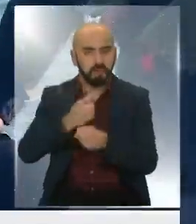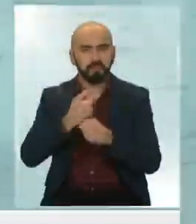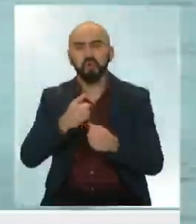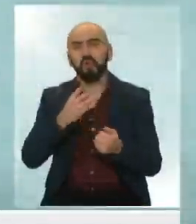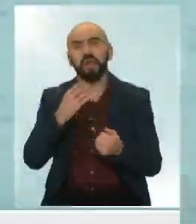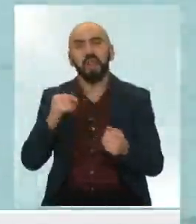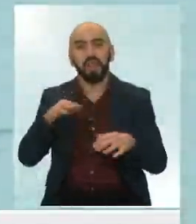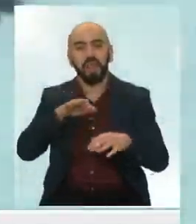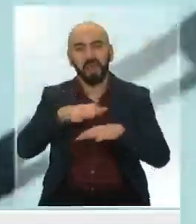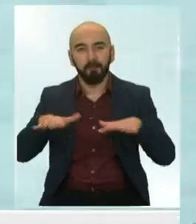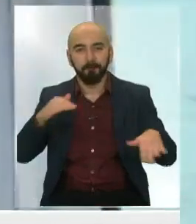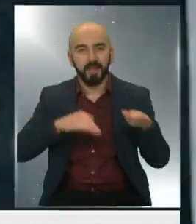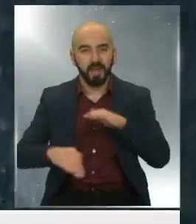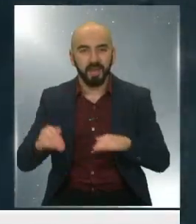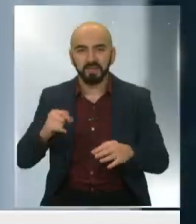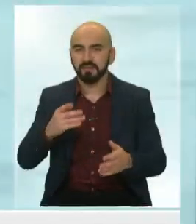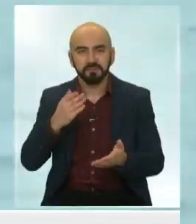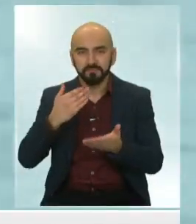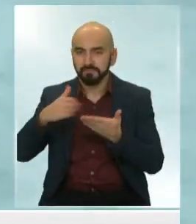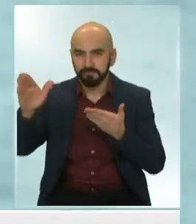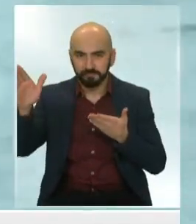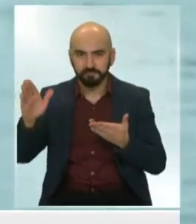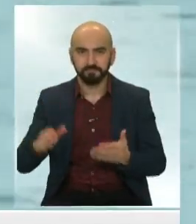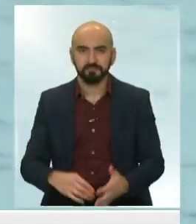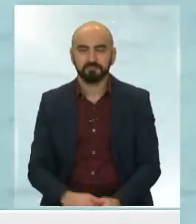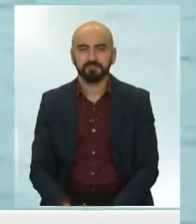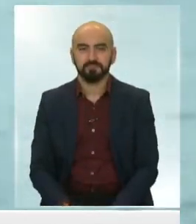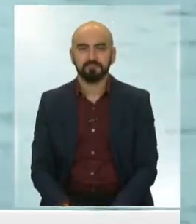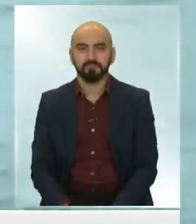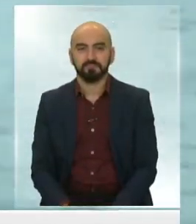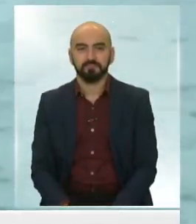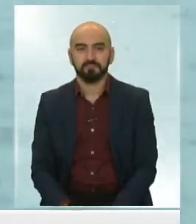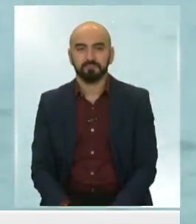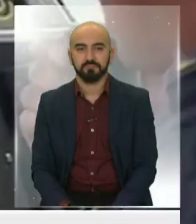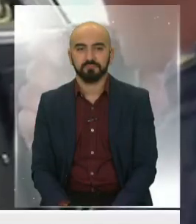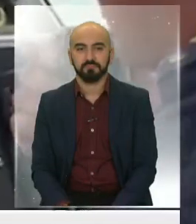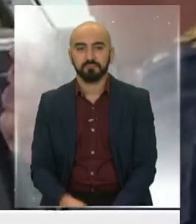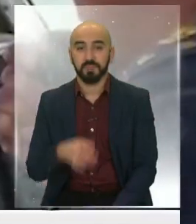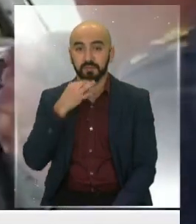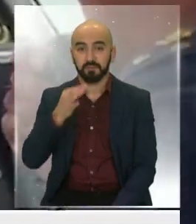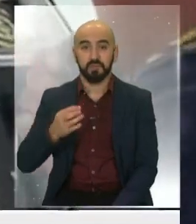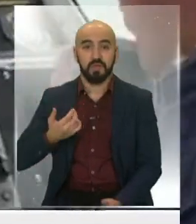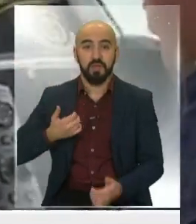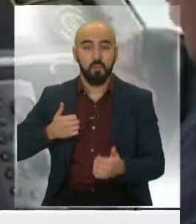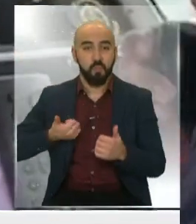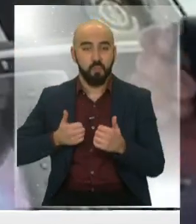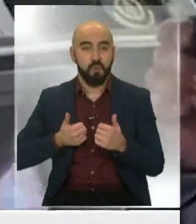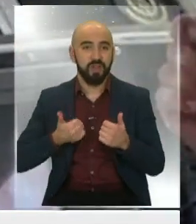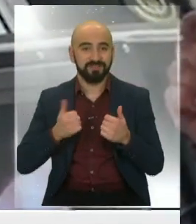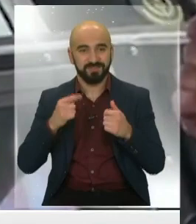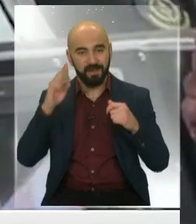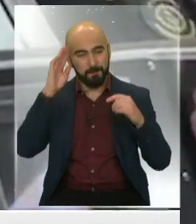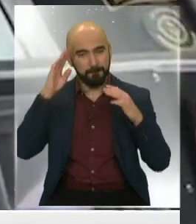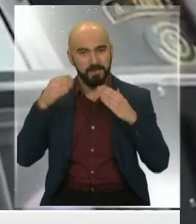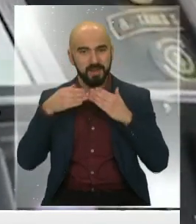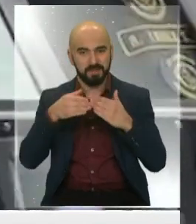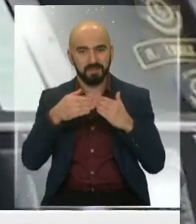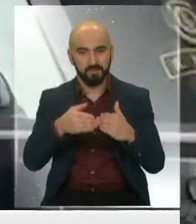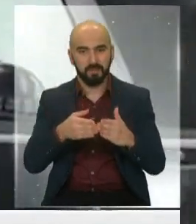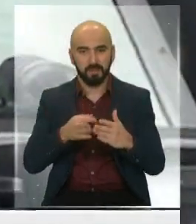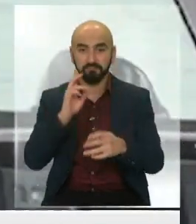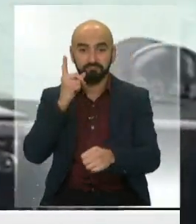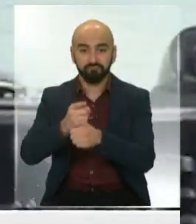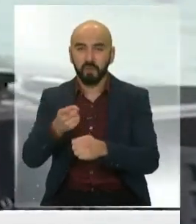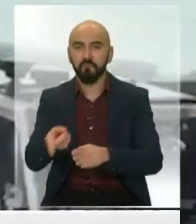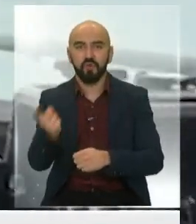playa y dirigirse a sus hogares. Esta es la Policía Marítima quien solicita dirigirse a puerto, volver a